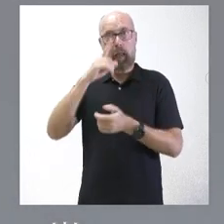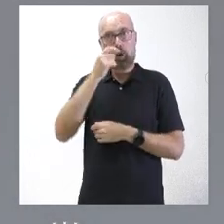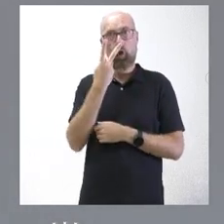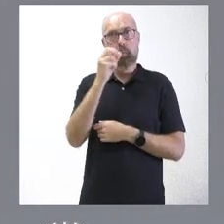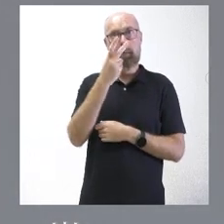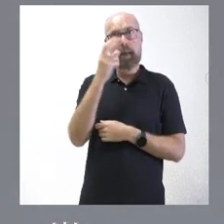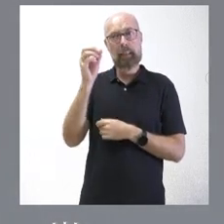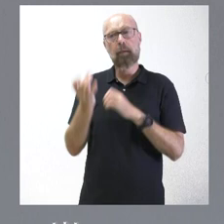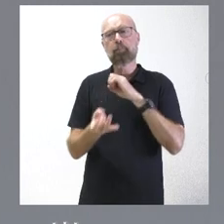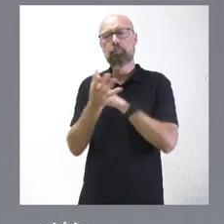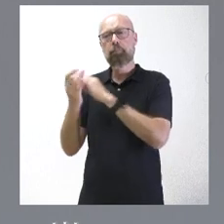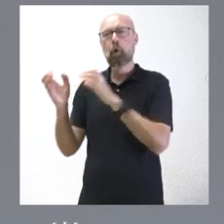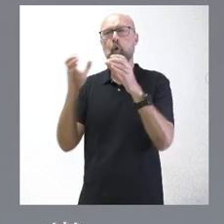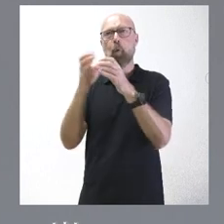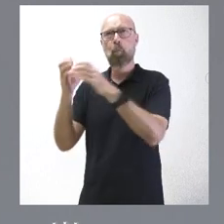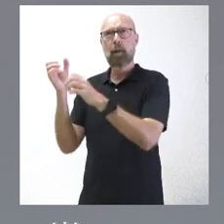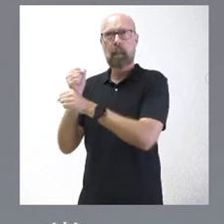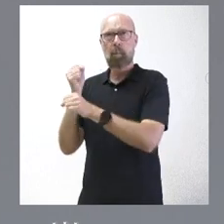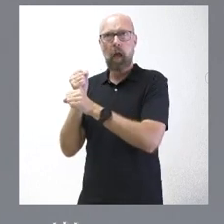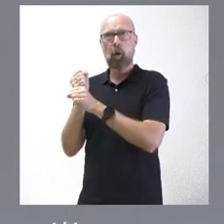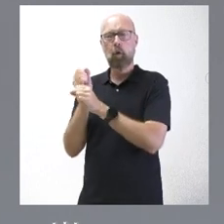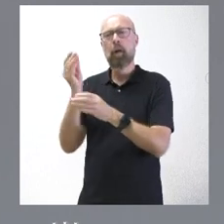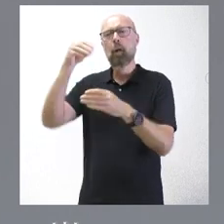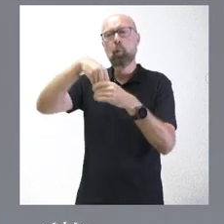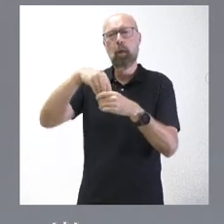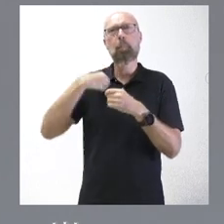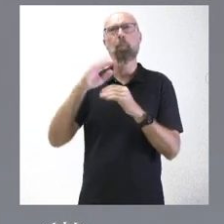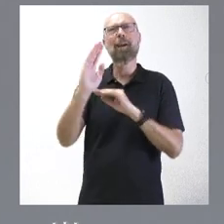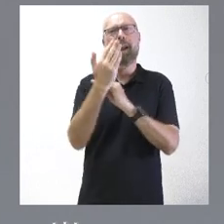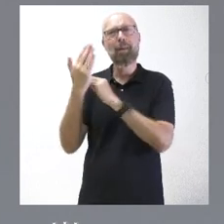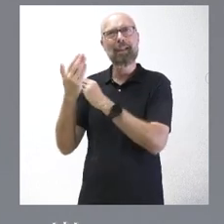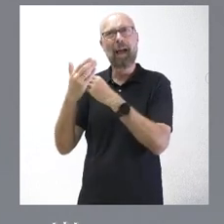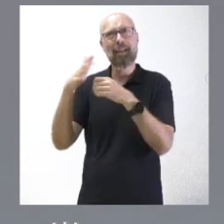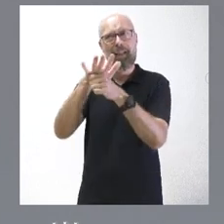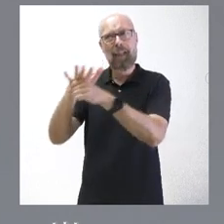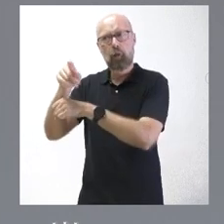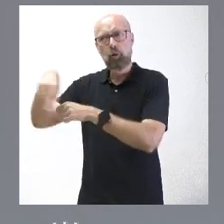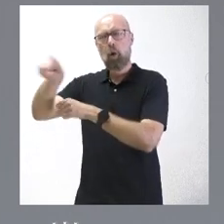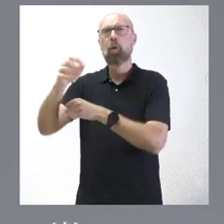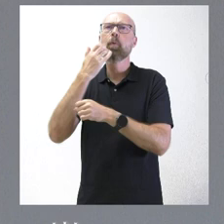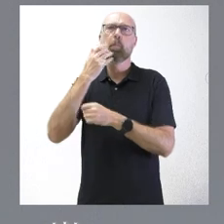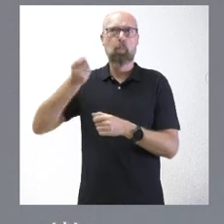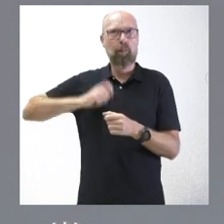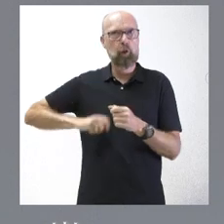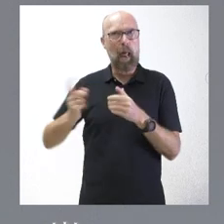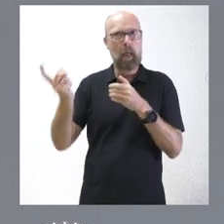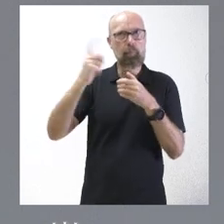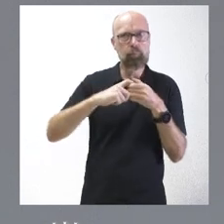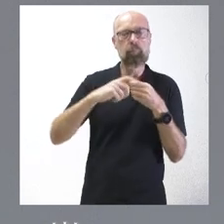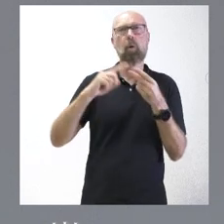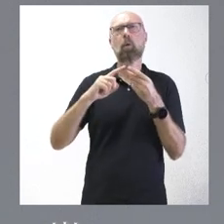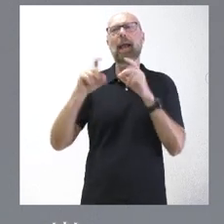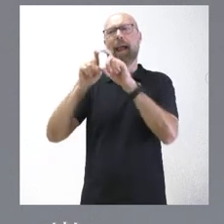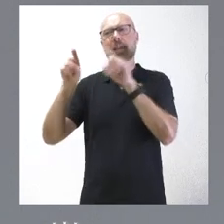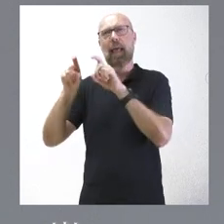de trabajo que incluyen a representantes del sector incluían a Los profesionales estaban representadas las entidades